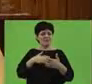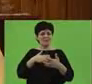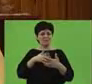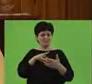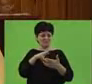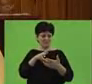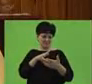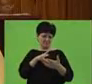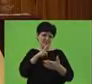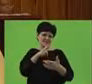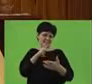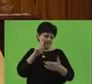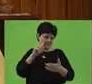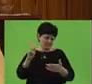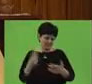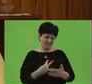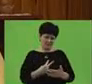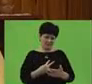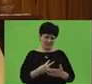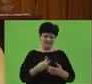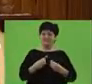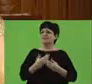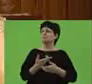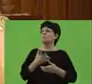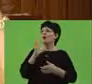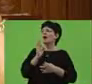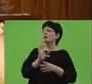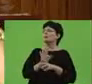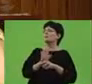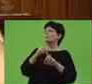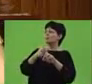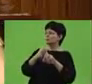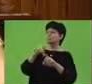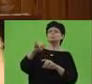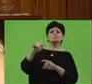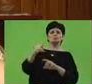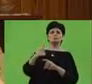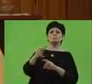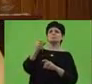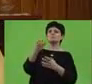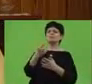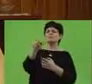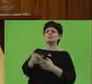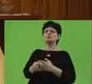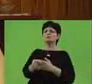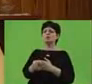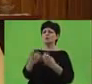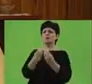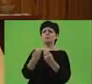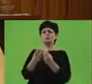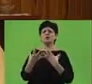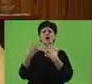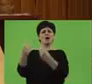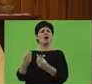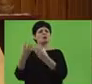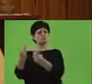¿Sentiste que fue algo positivo, que ayudaste a gente? Sí, ayudé a mucha gente. Porque más de una persona me dice, Ay, Lili, vos sabés que tengo el libro en